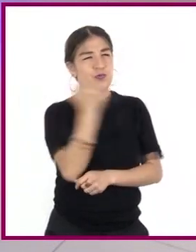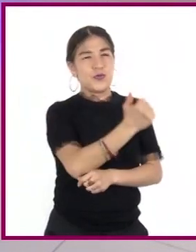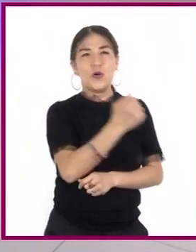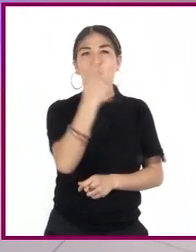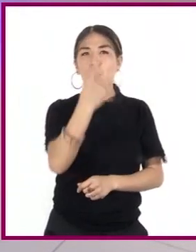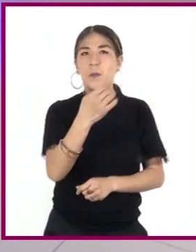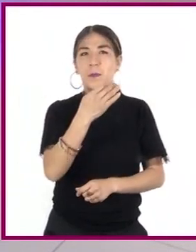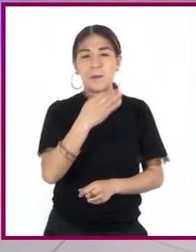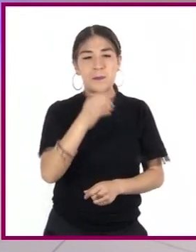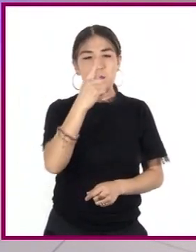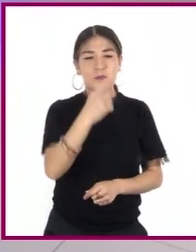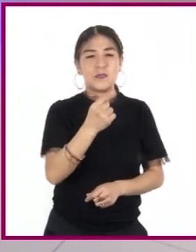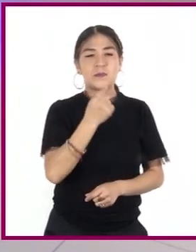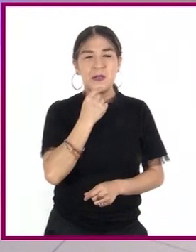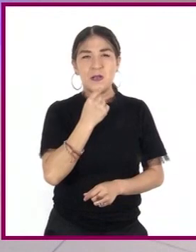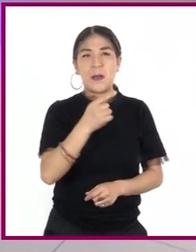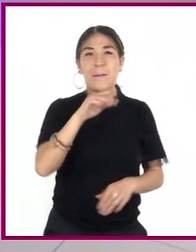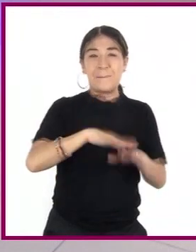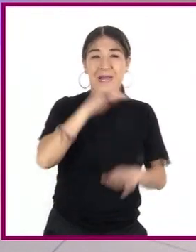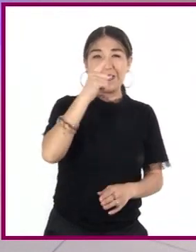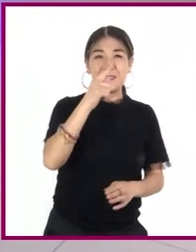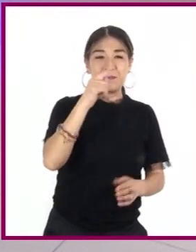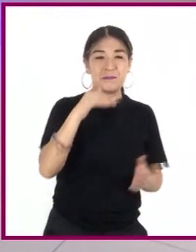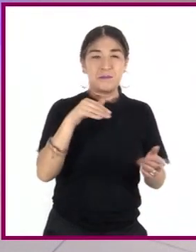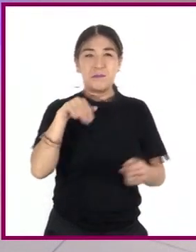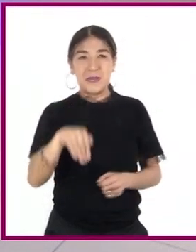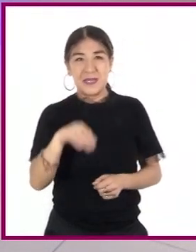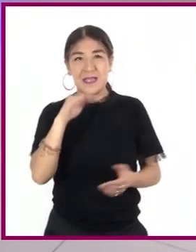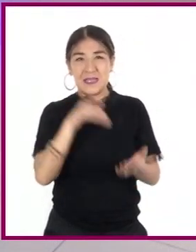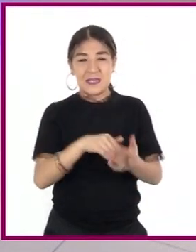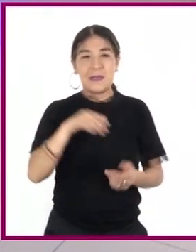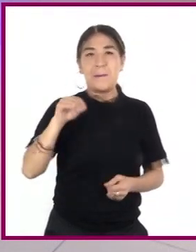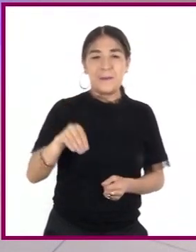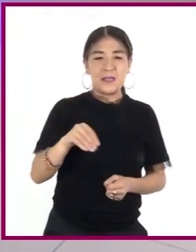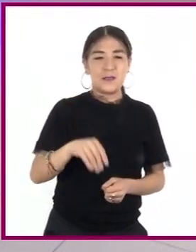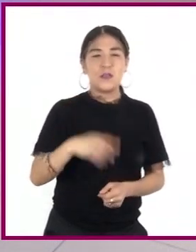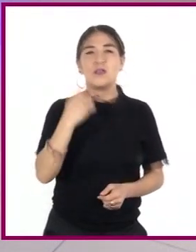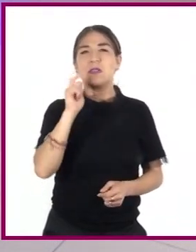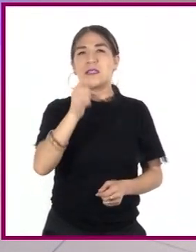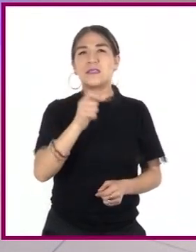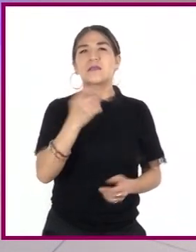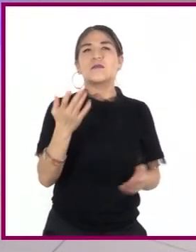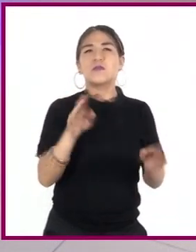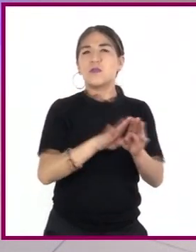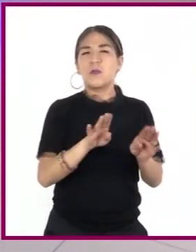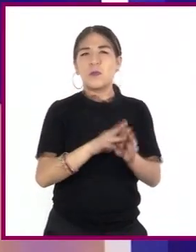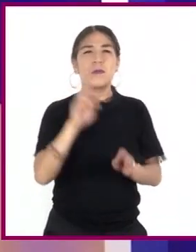1000 metros? ¿Menos de 1000 metros? ¿Cómo lo resolvemos?